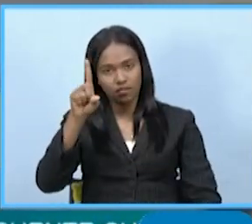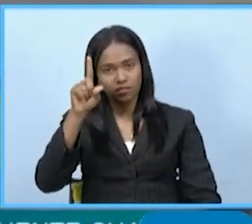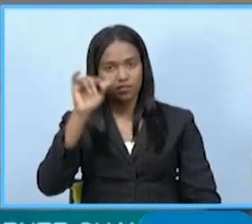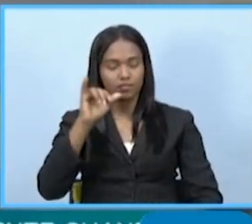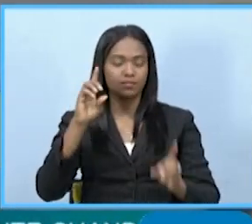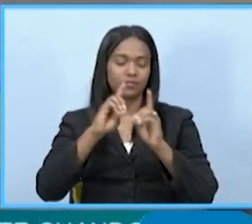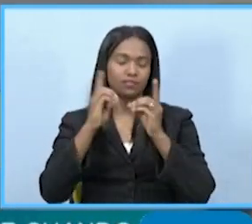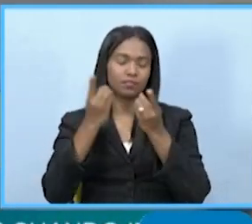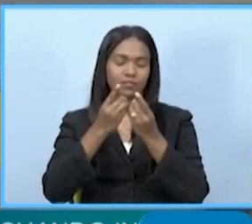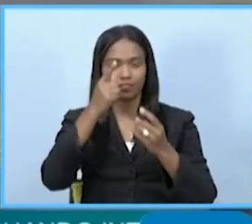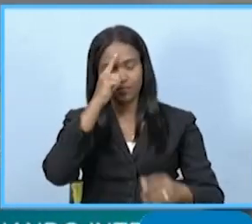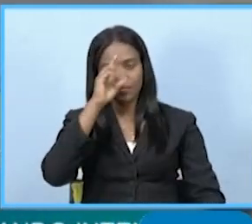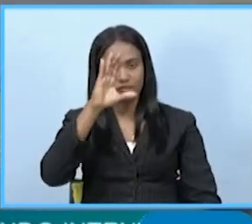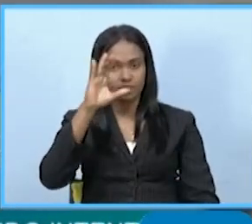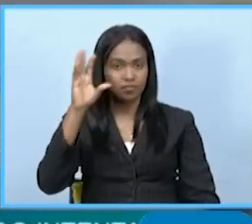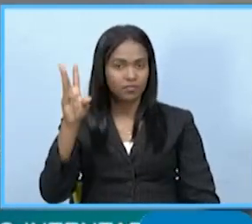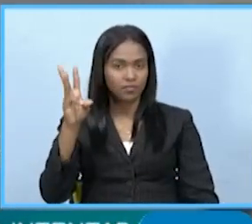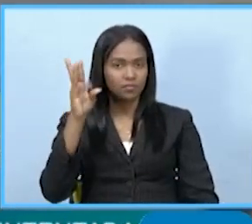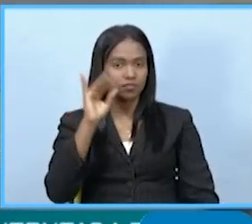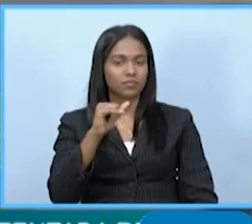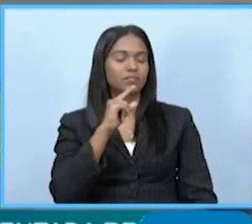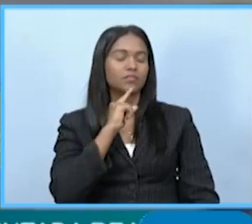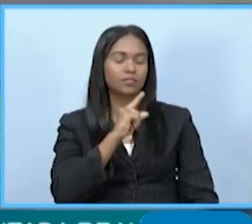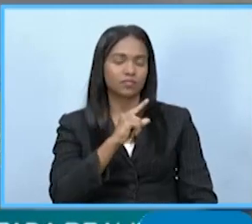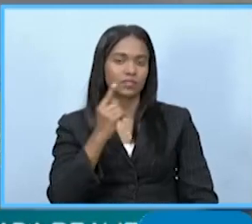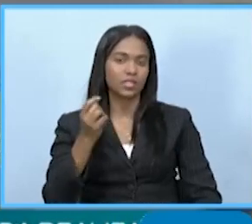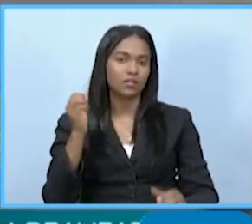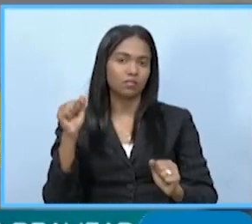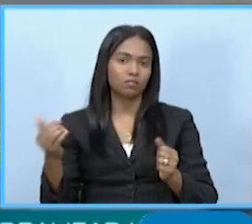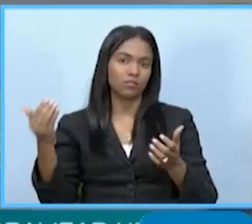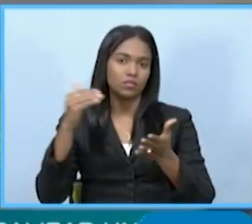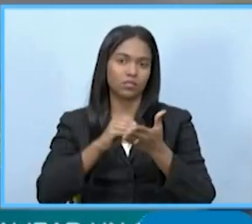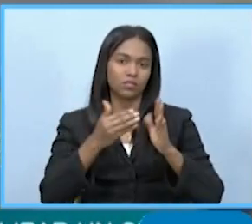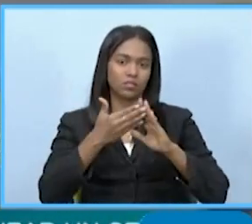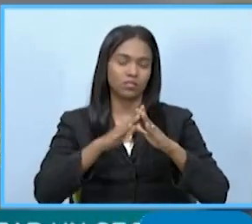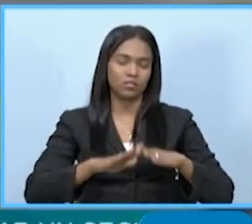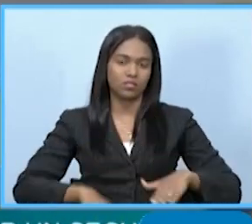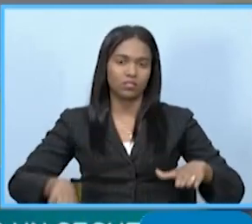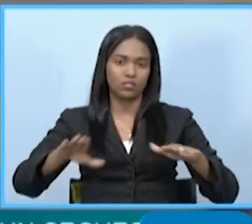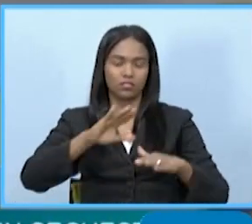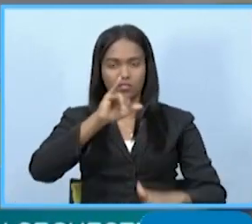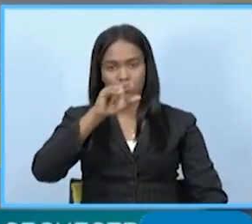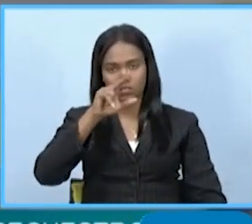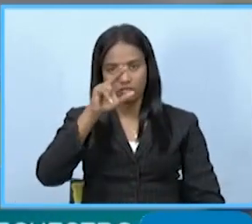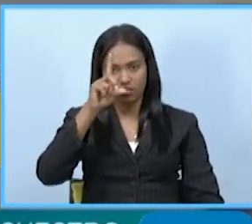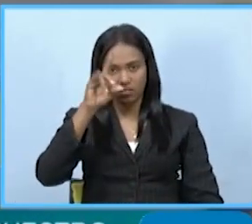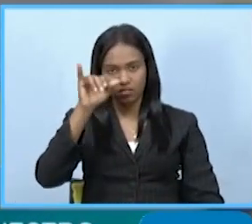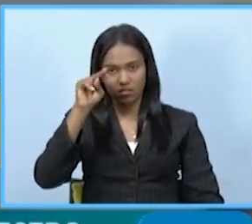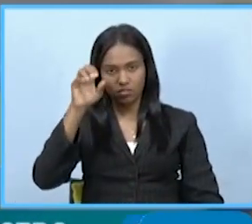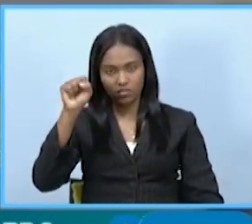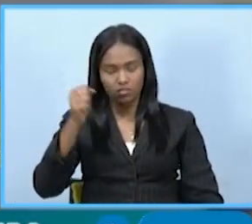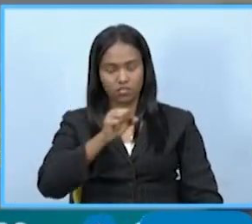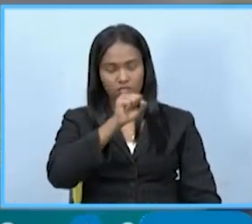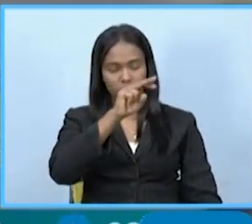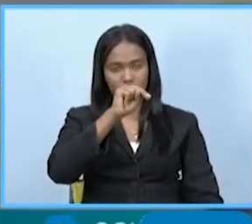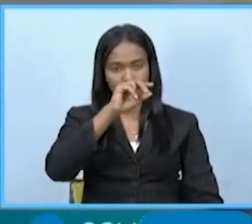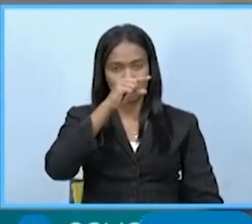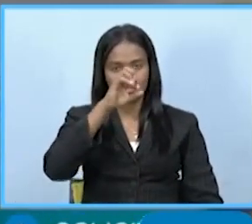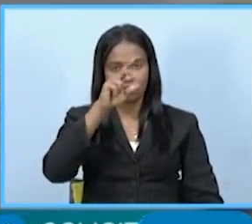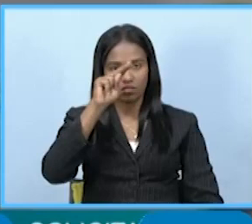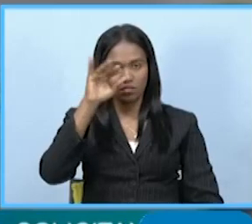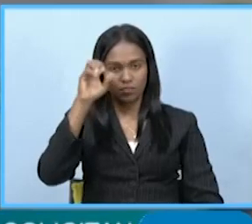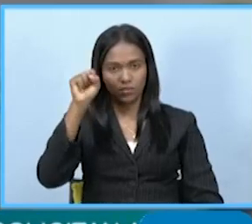el departamento de C6. Esto envuelve a los sectores Los Jardines, el San Jerónimo,